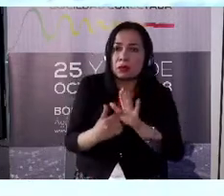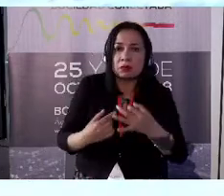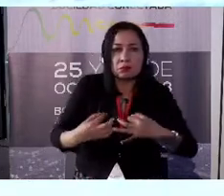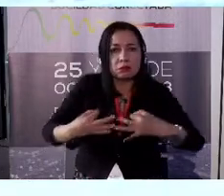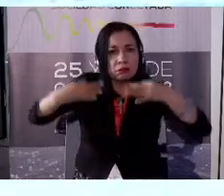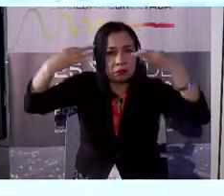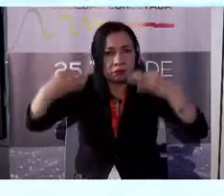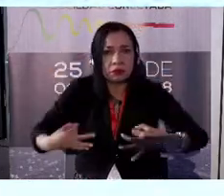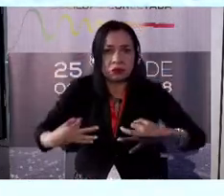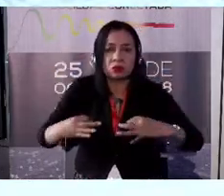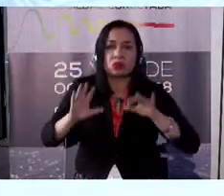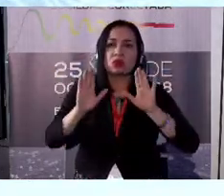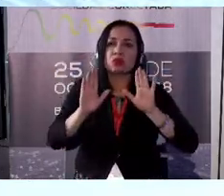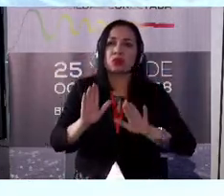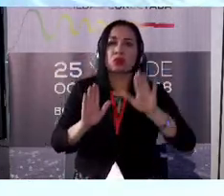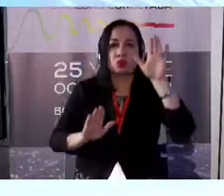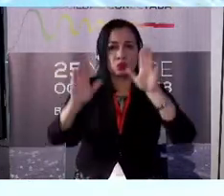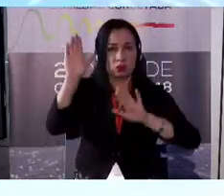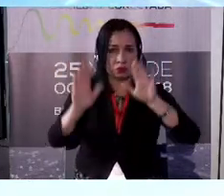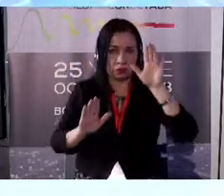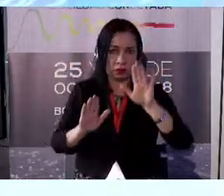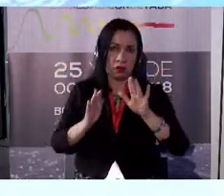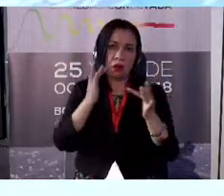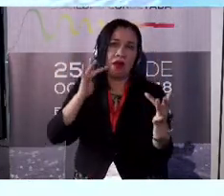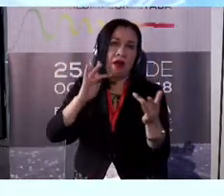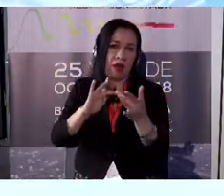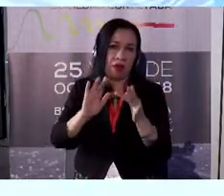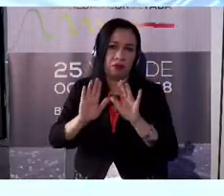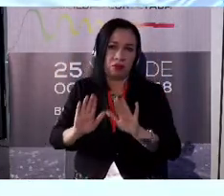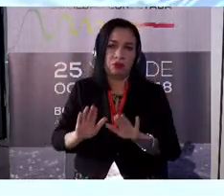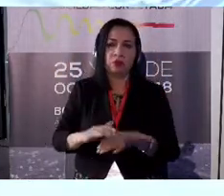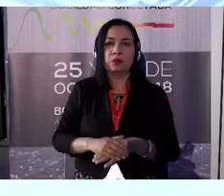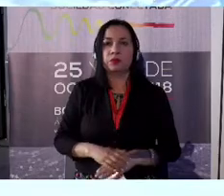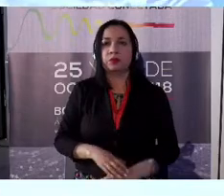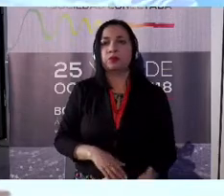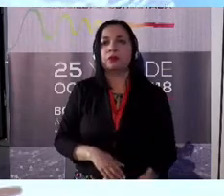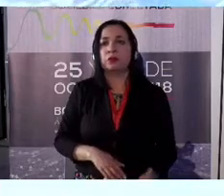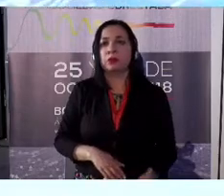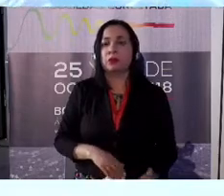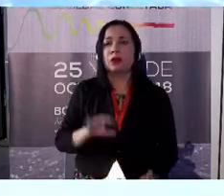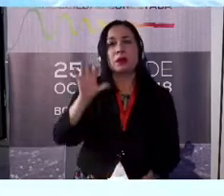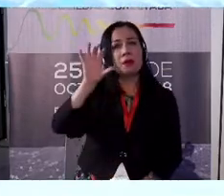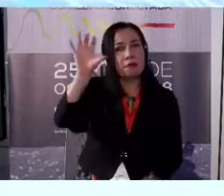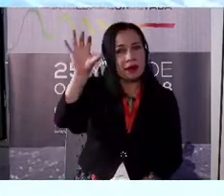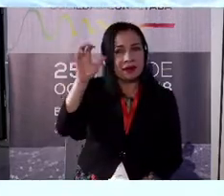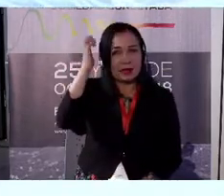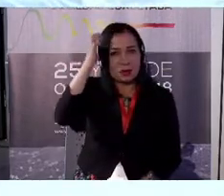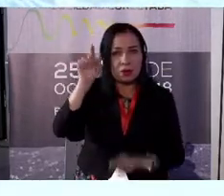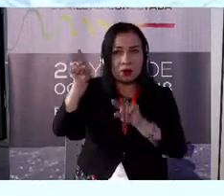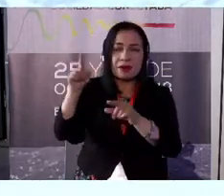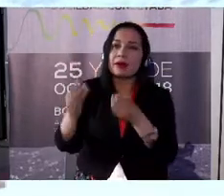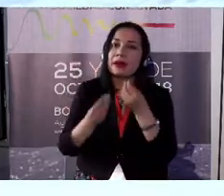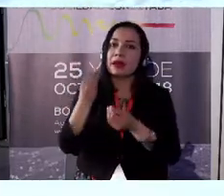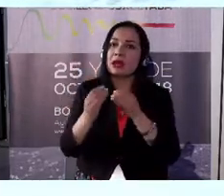en el lenguaje en subastas. Bueno, pero ¿qué pasó en Nueva Zelanda? Perfecto, se adoptó la teoría,